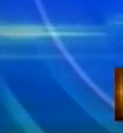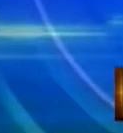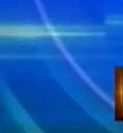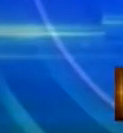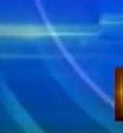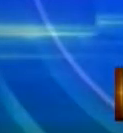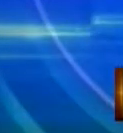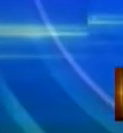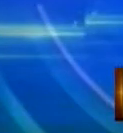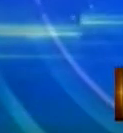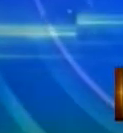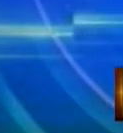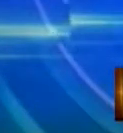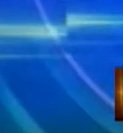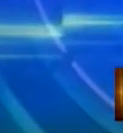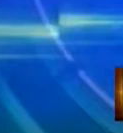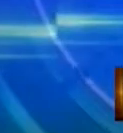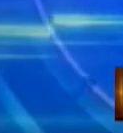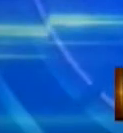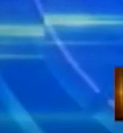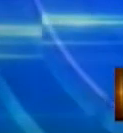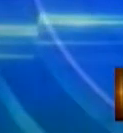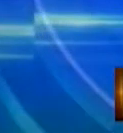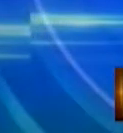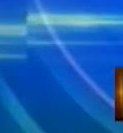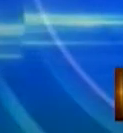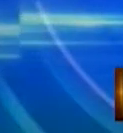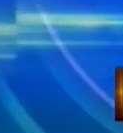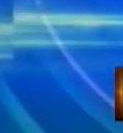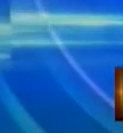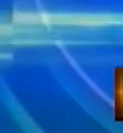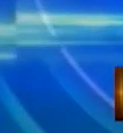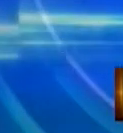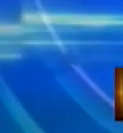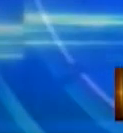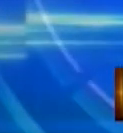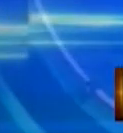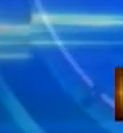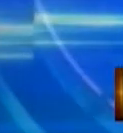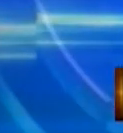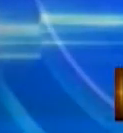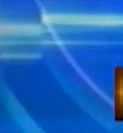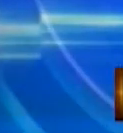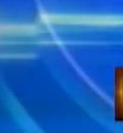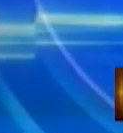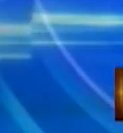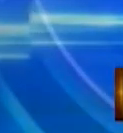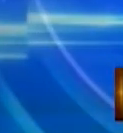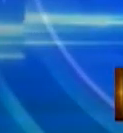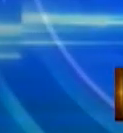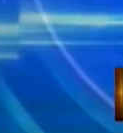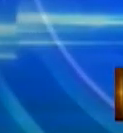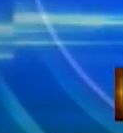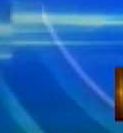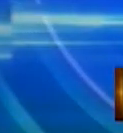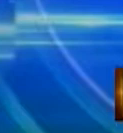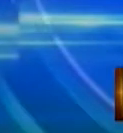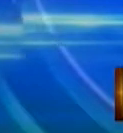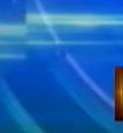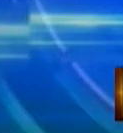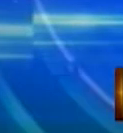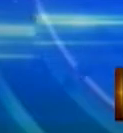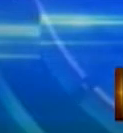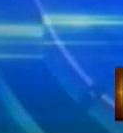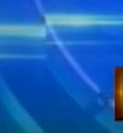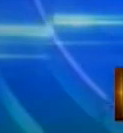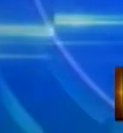hasta ayer se receptaron en presidencia más de 200 propuestas de diferentes sectores a propósito de este llamado